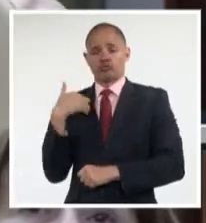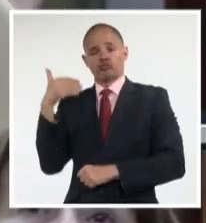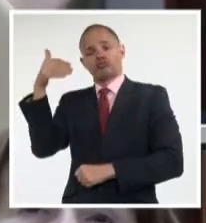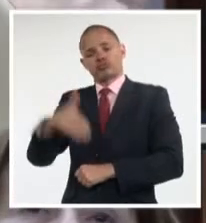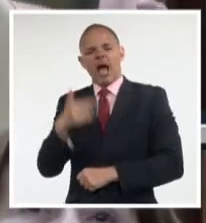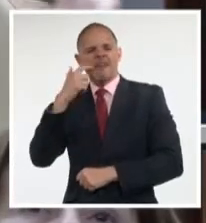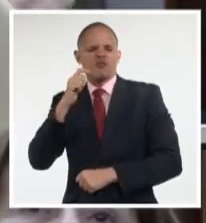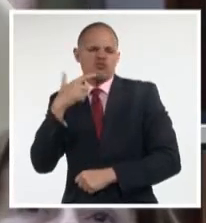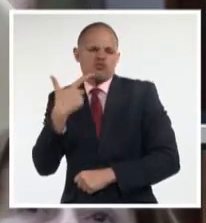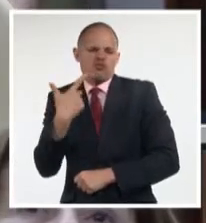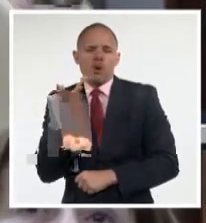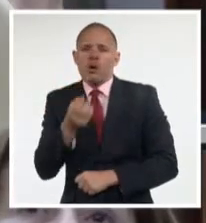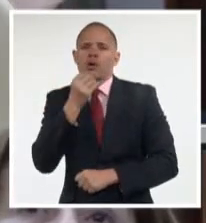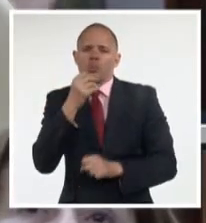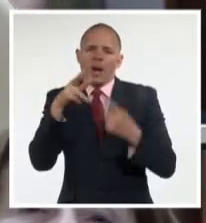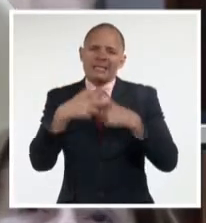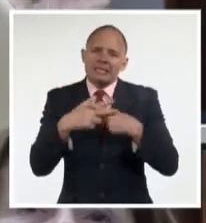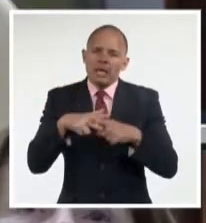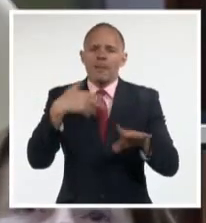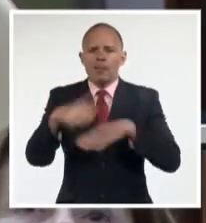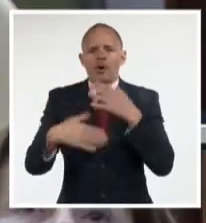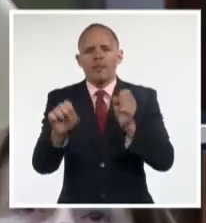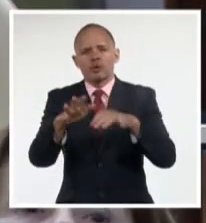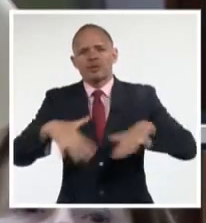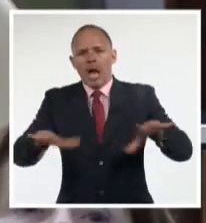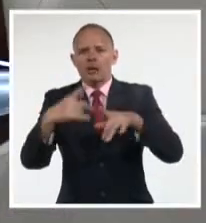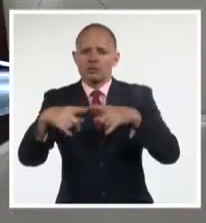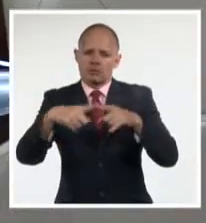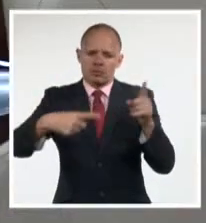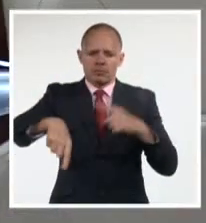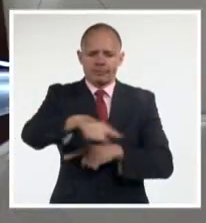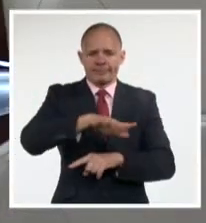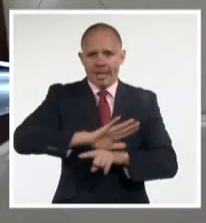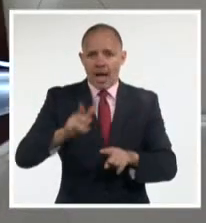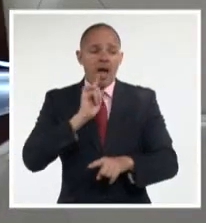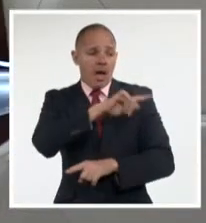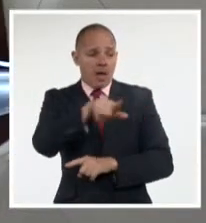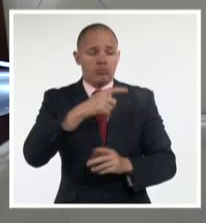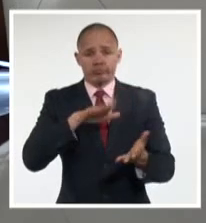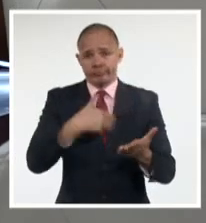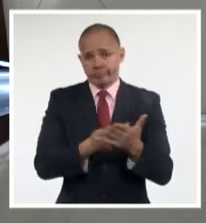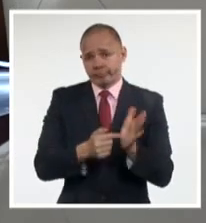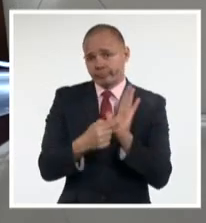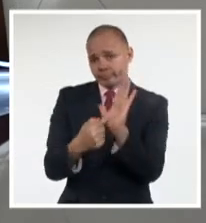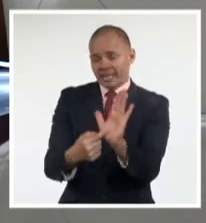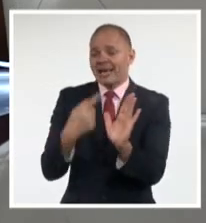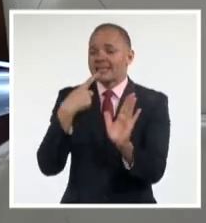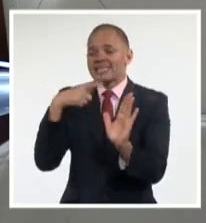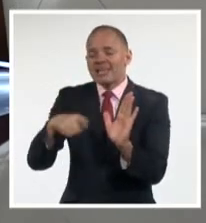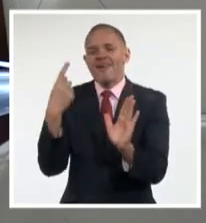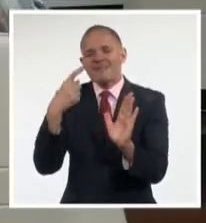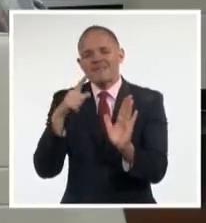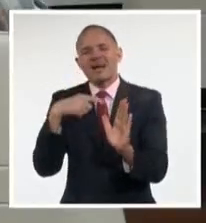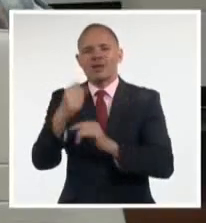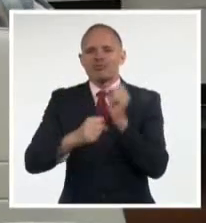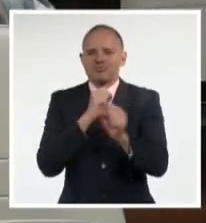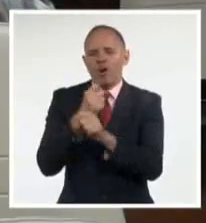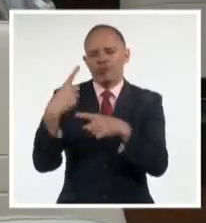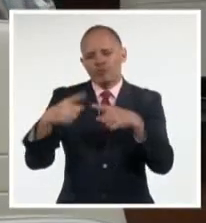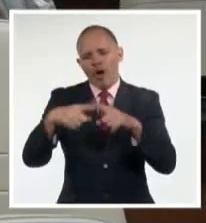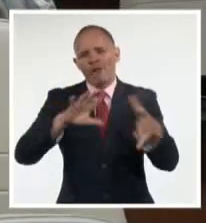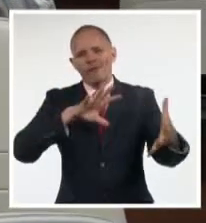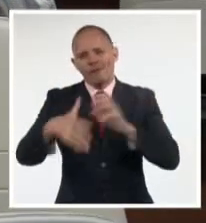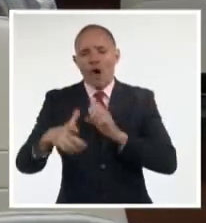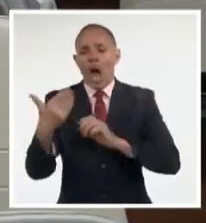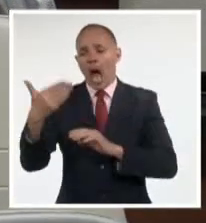toma de decisiones en el ámbito socioeconómico. Entre las recomendaciones resaltan emplear tecnologías de construcción utilizadas en